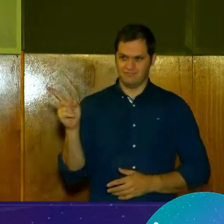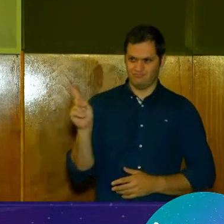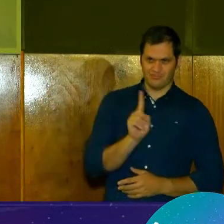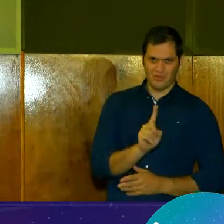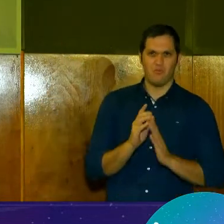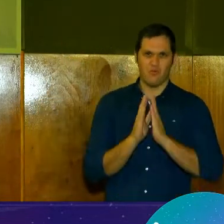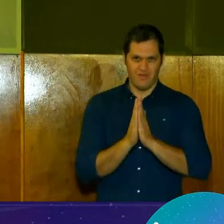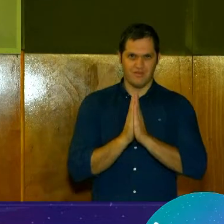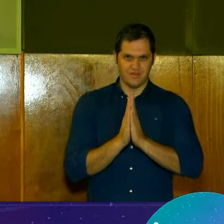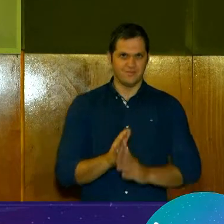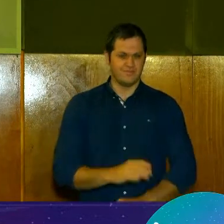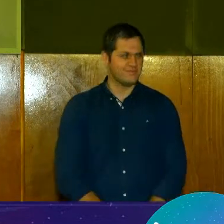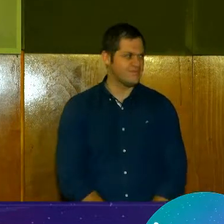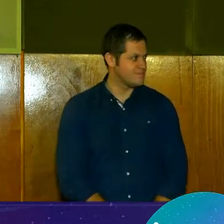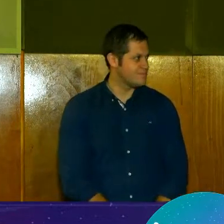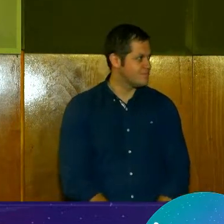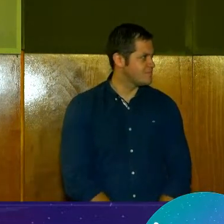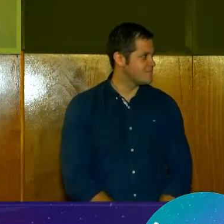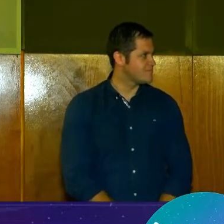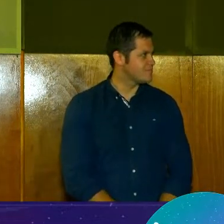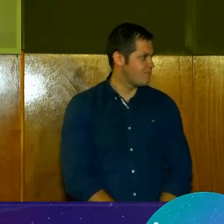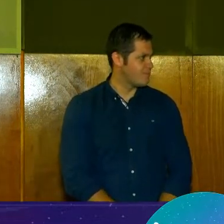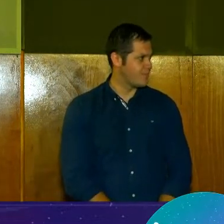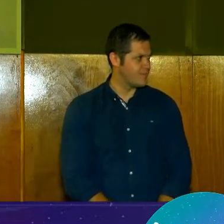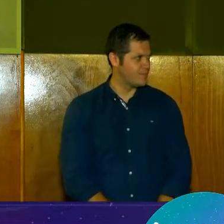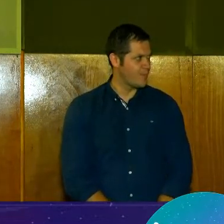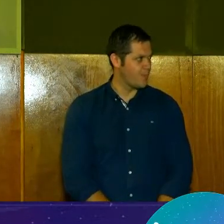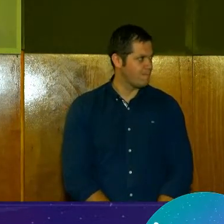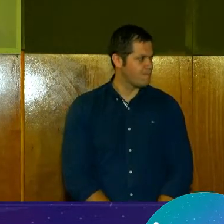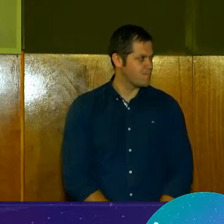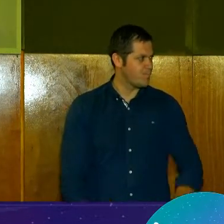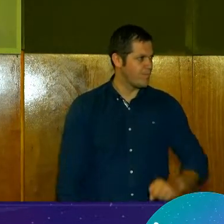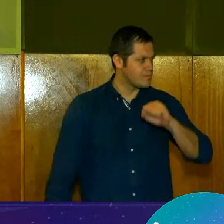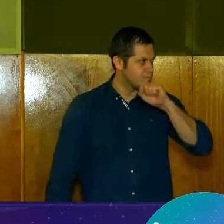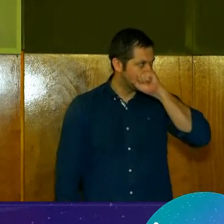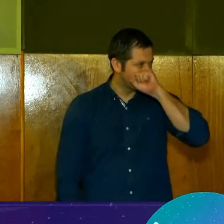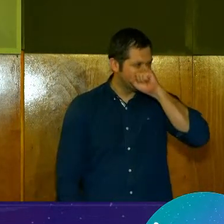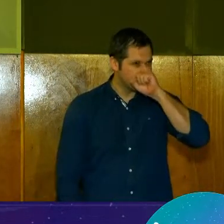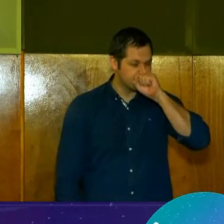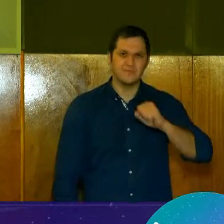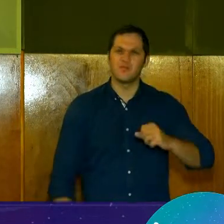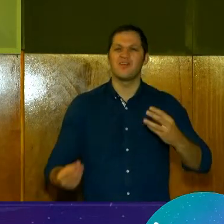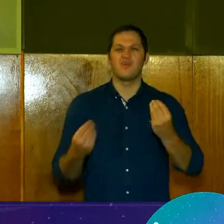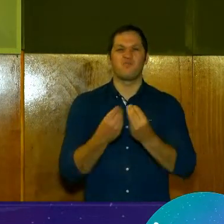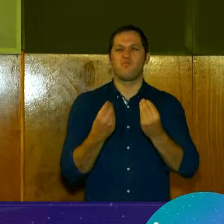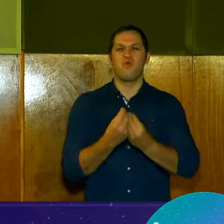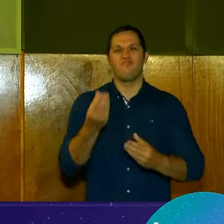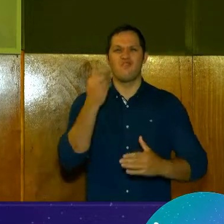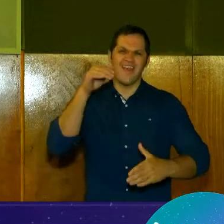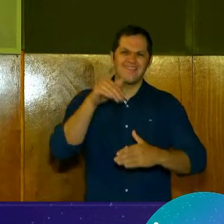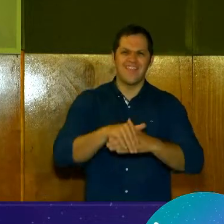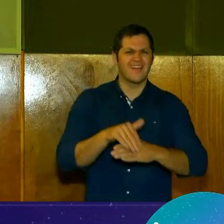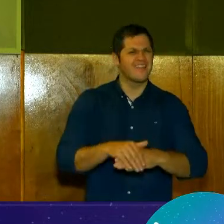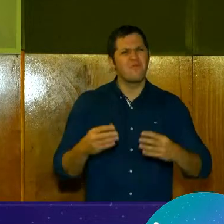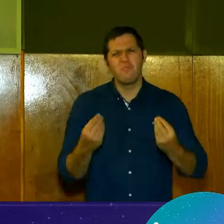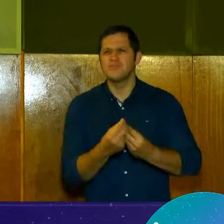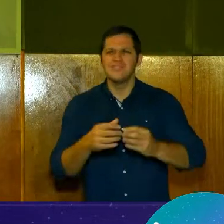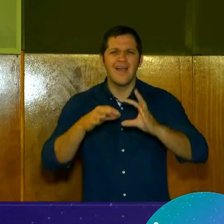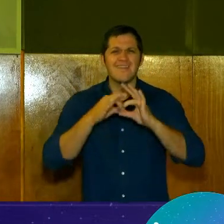es que estamos muy contados hemos estado también en transmisiones hoy día tenemos presencialmente así le damos un aplauso a ellis el